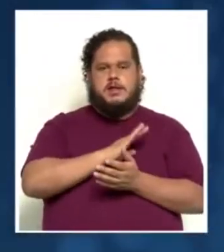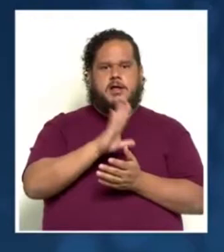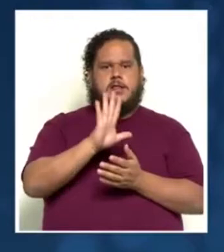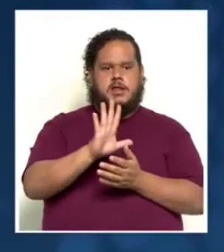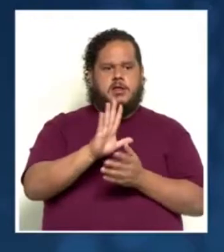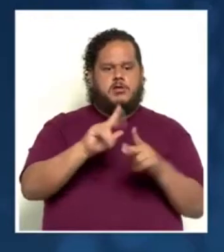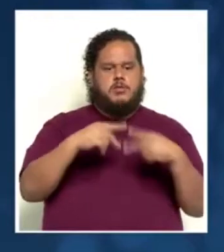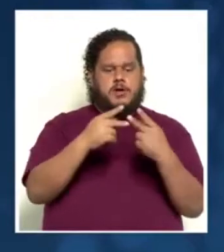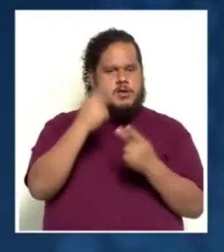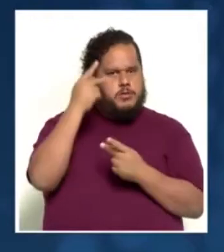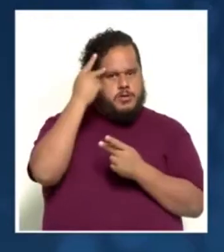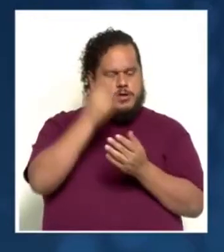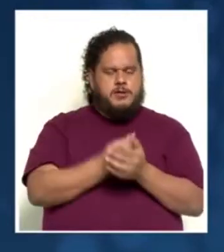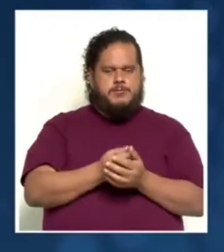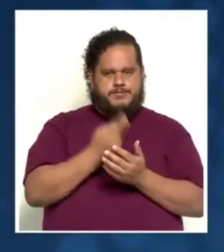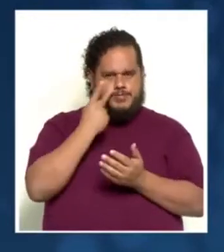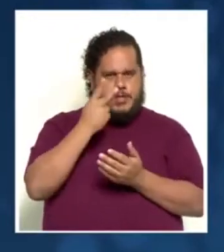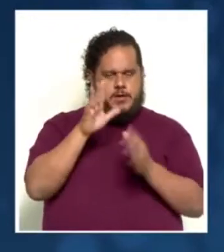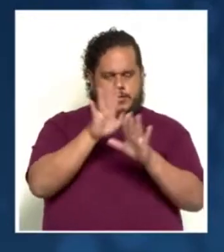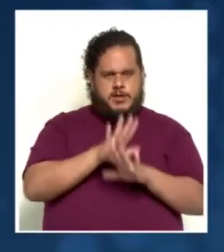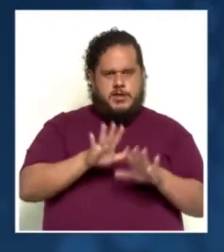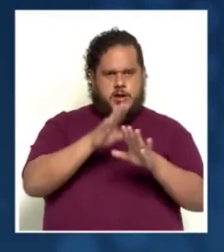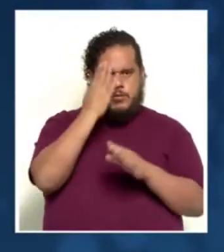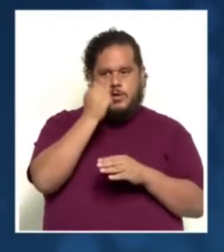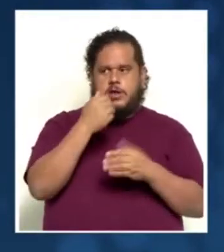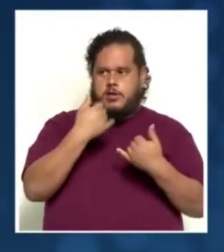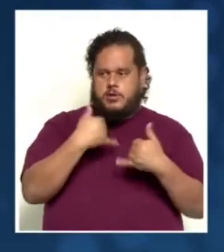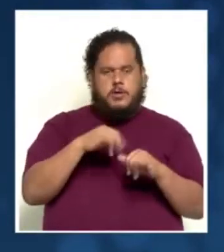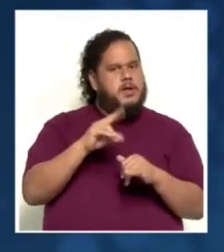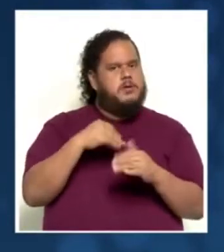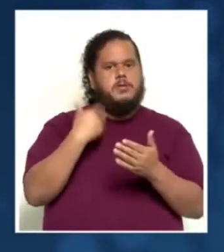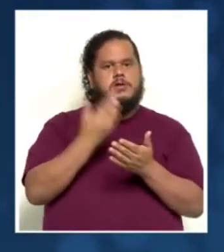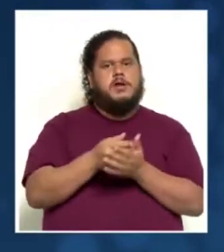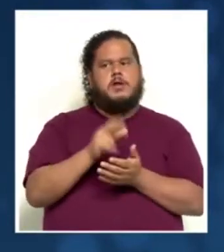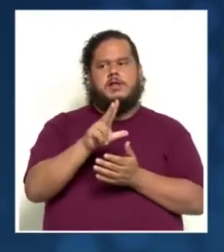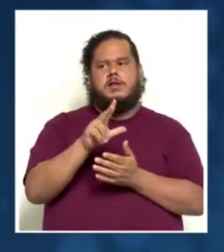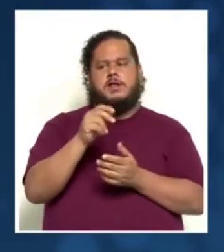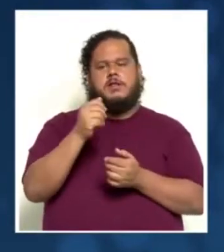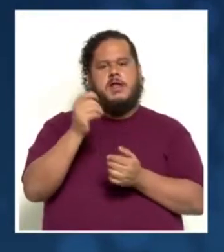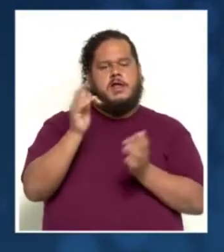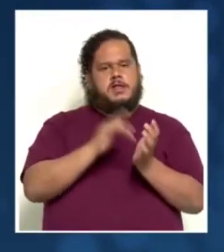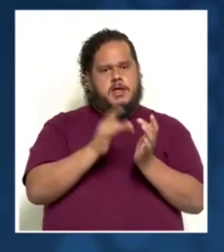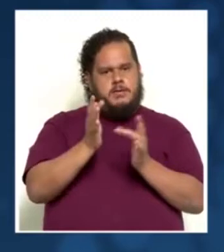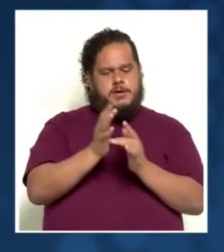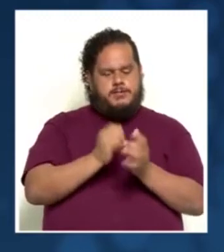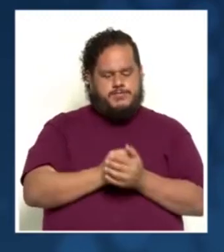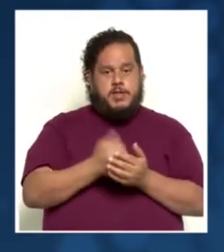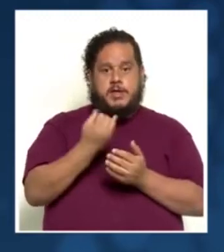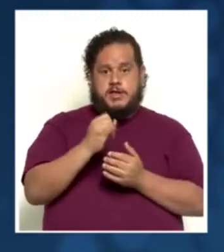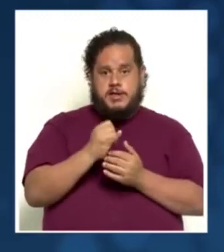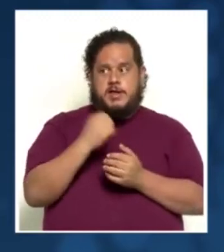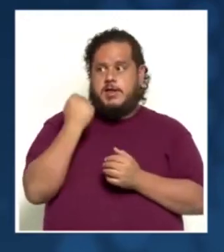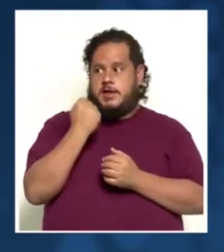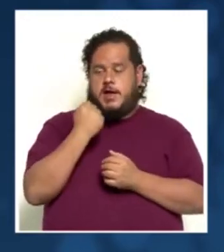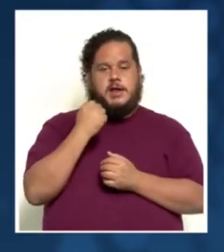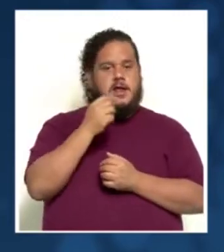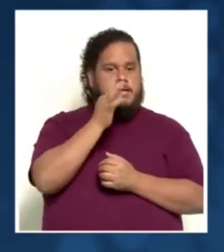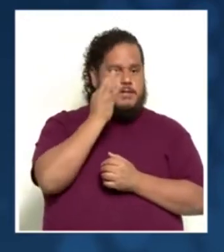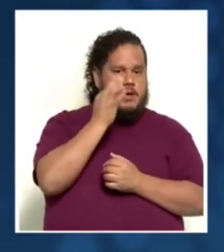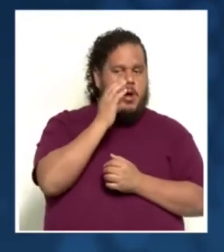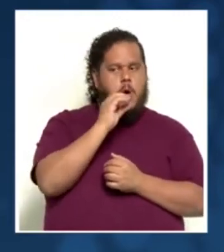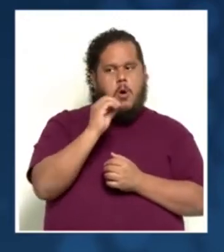fracción. Pongamos escenarios, porque todavía no hemos llegado al 3 de abril. Si eventualmente gana José María Figueres